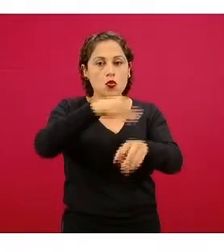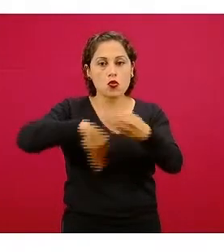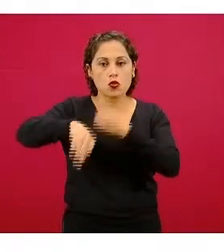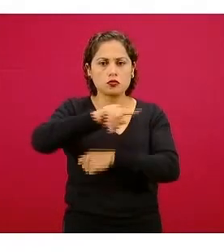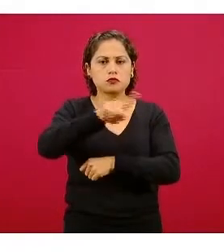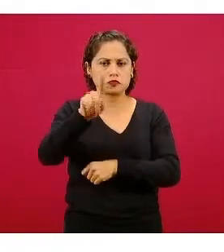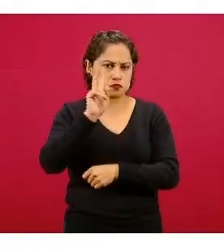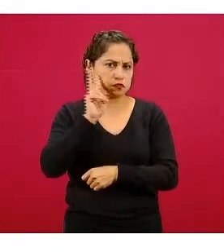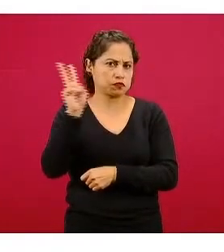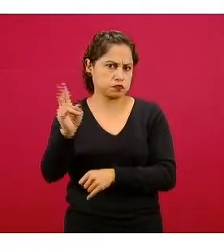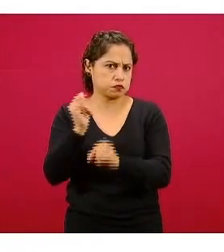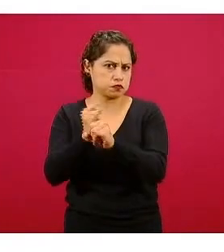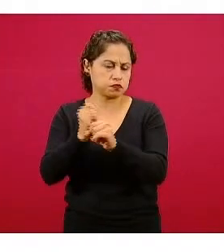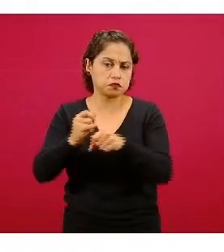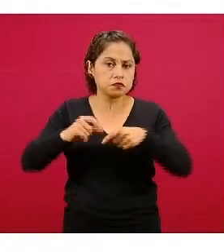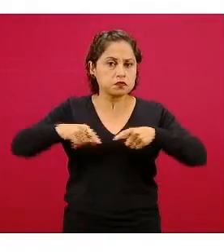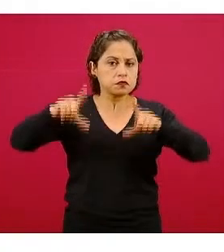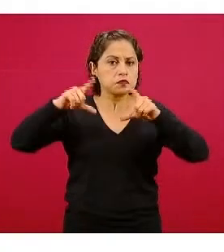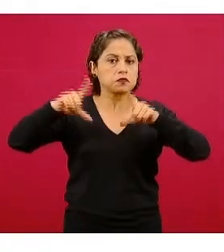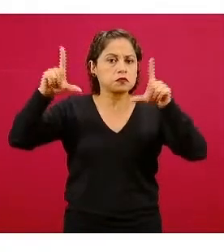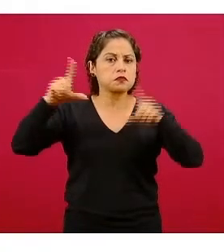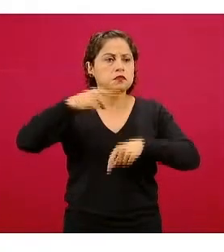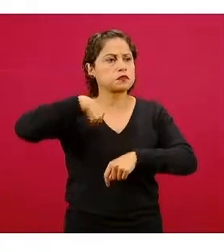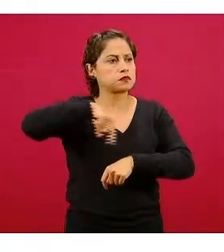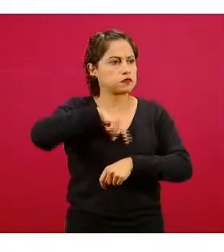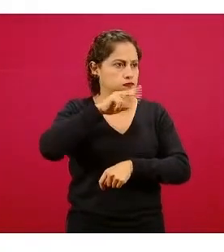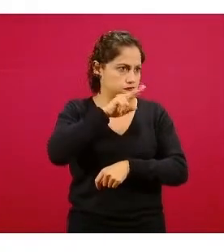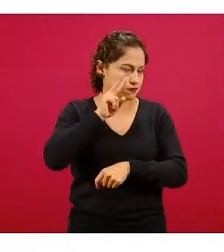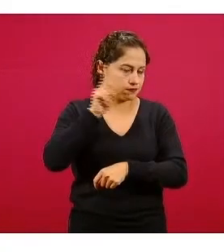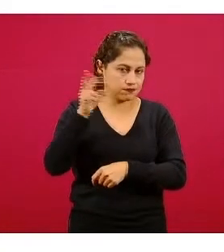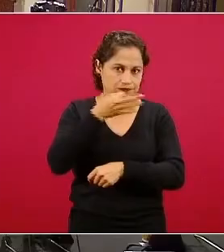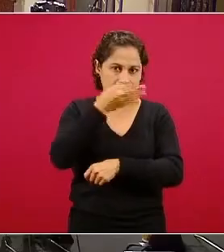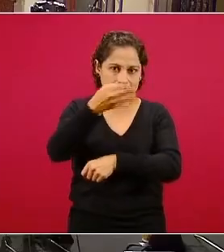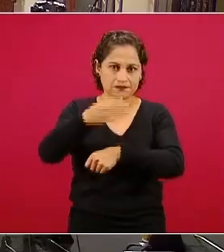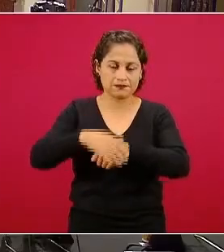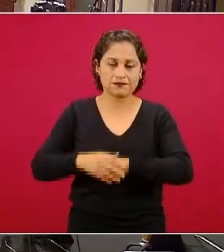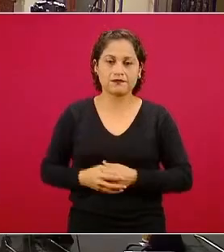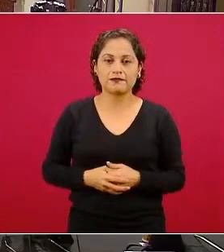redes sociales y que ponemos a disposición de todos ustedes. Muchas gracias.